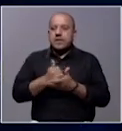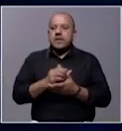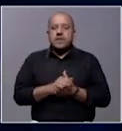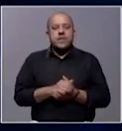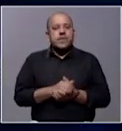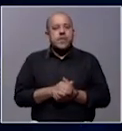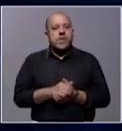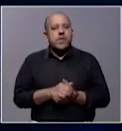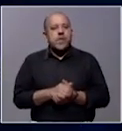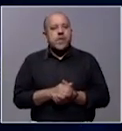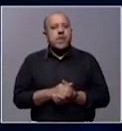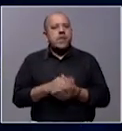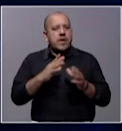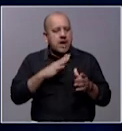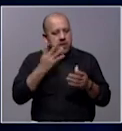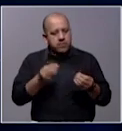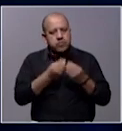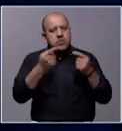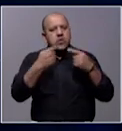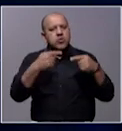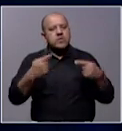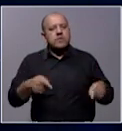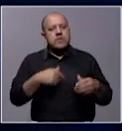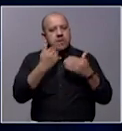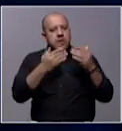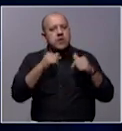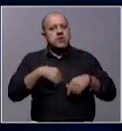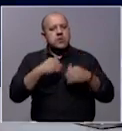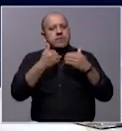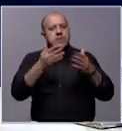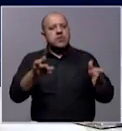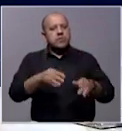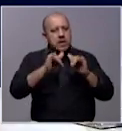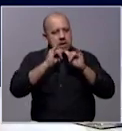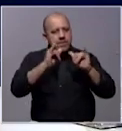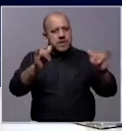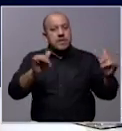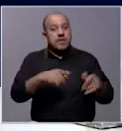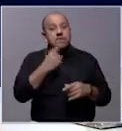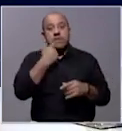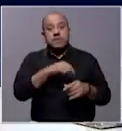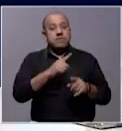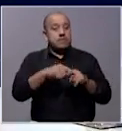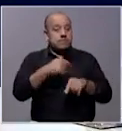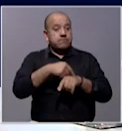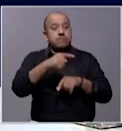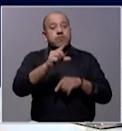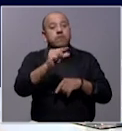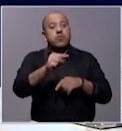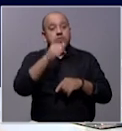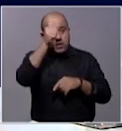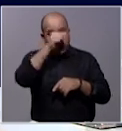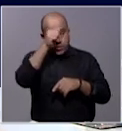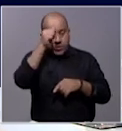pablo bueno hay muchas cosas para hablar pero yo te empezaría por la campaña porque quedan horas nada más para el domingo